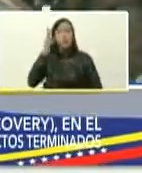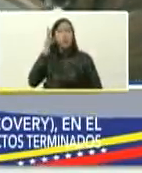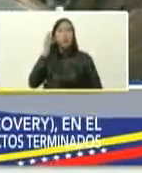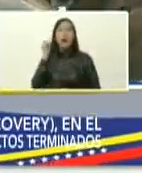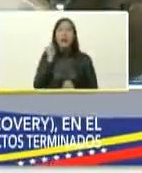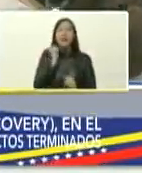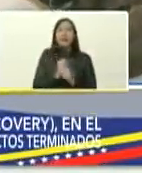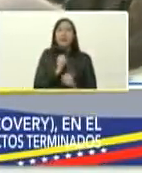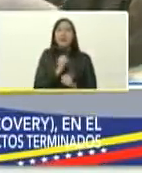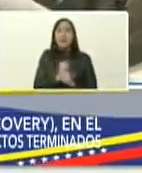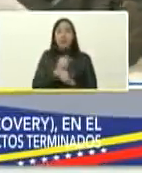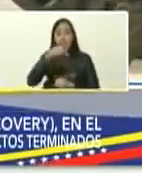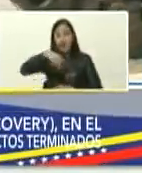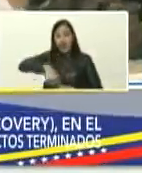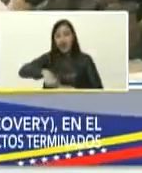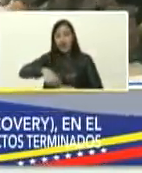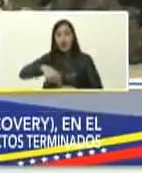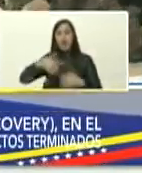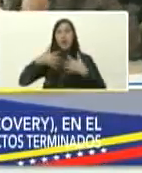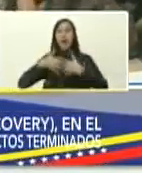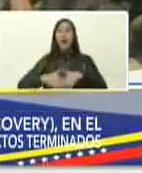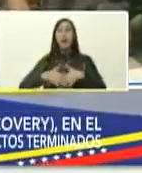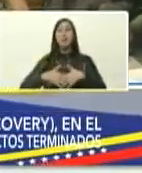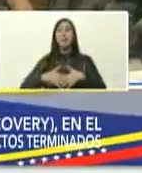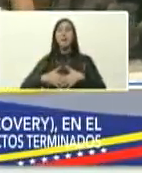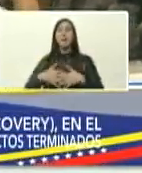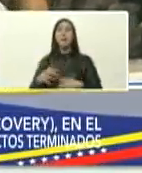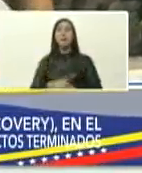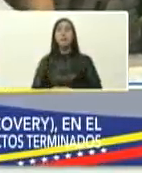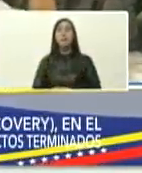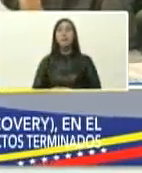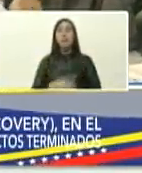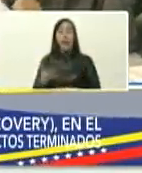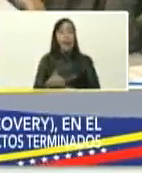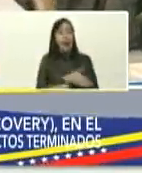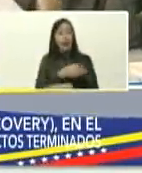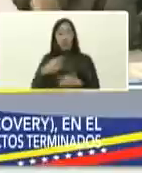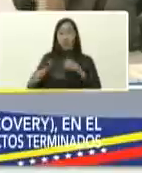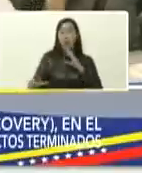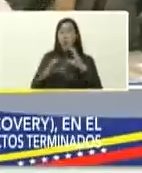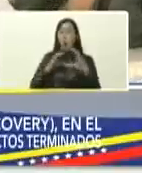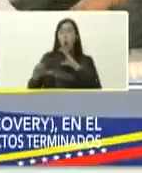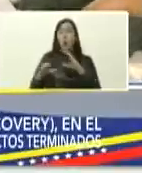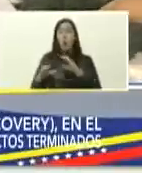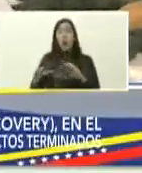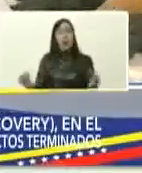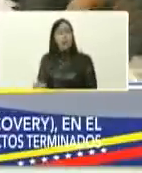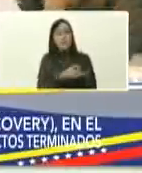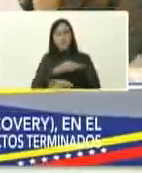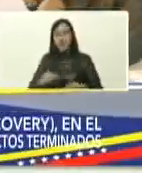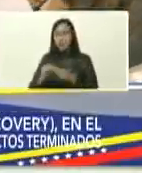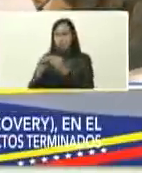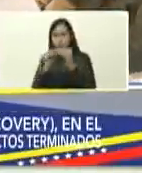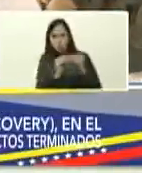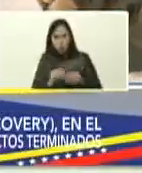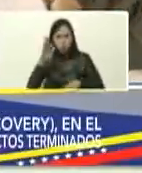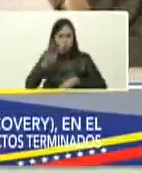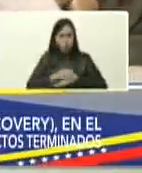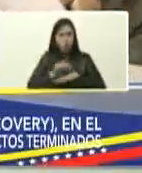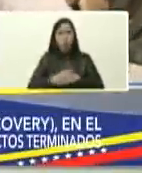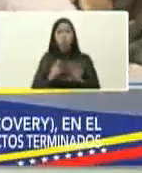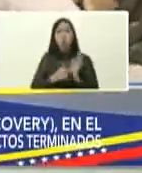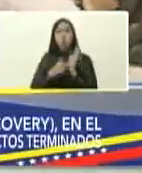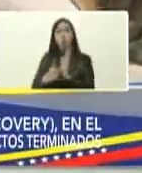por cierto son mujeres, que ya hablamos un rato con ellas, ya son especialistas en calzado, nos estuvieron